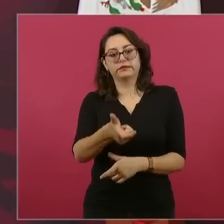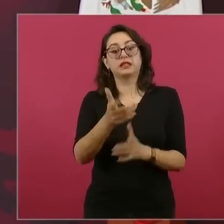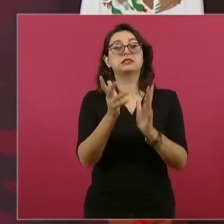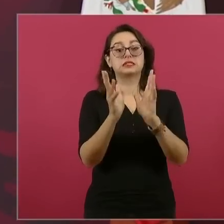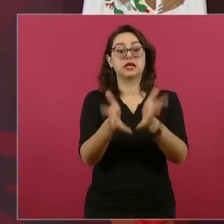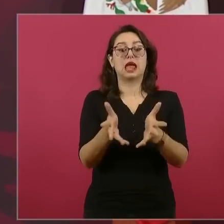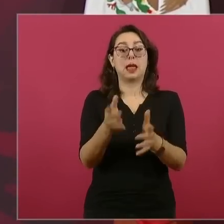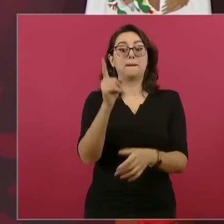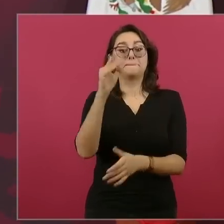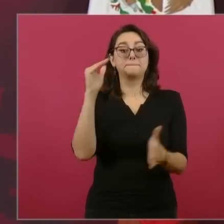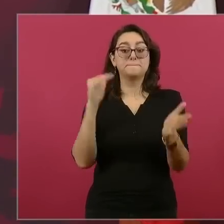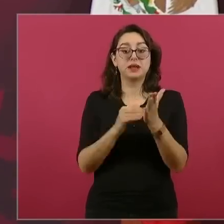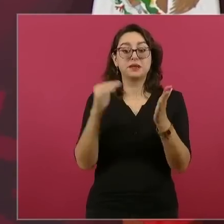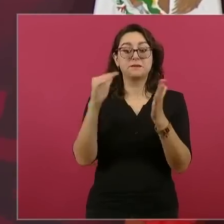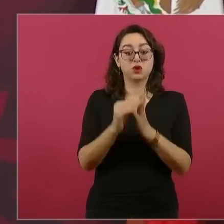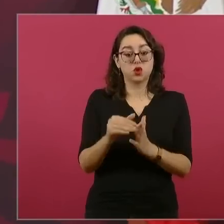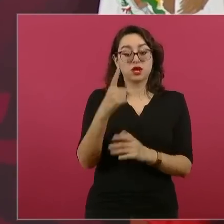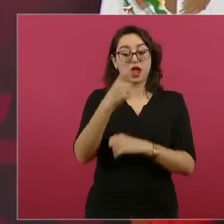caminos